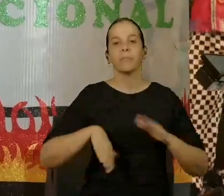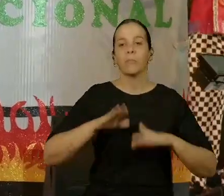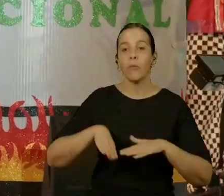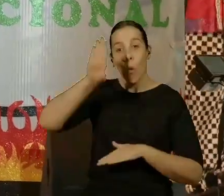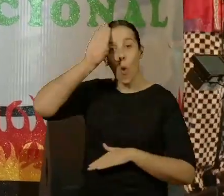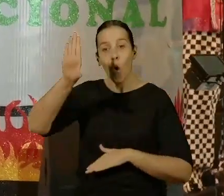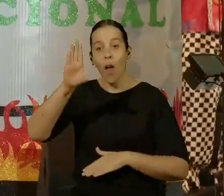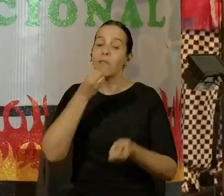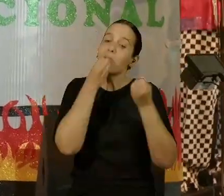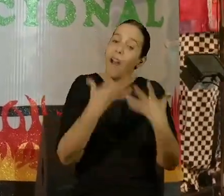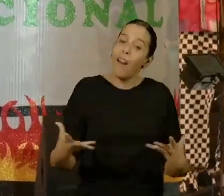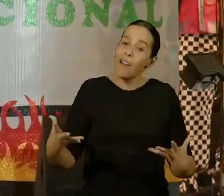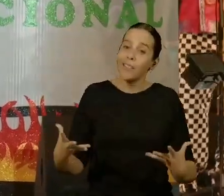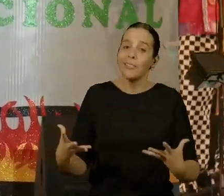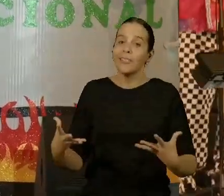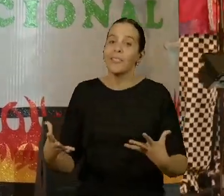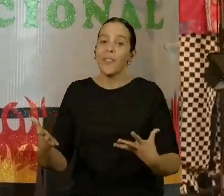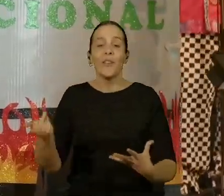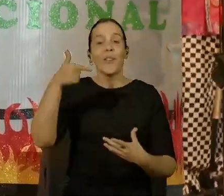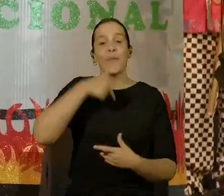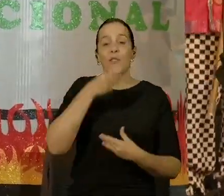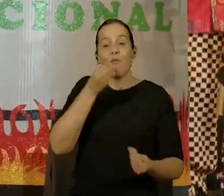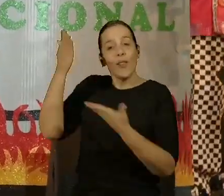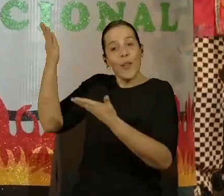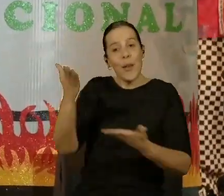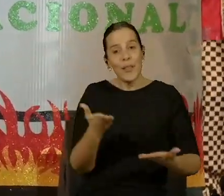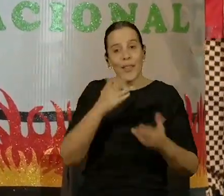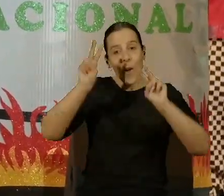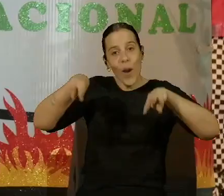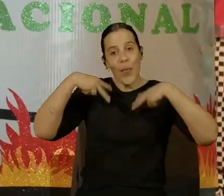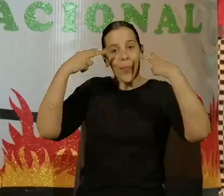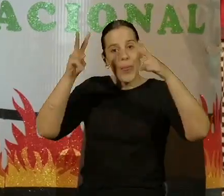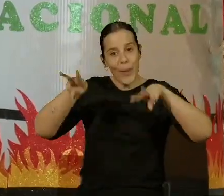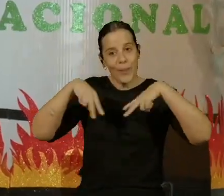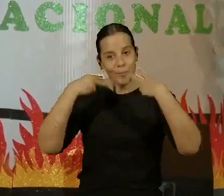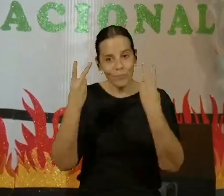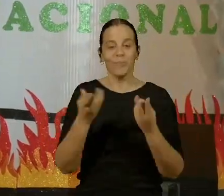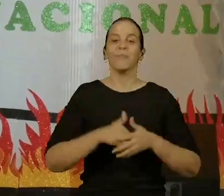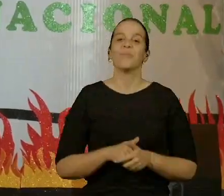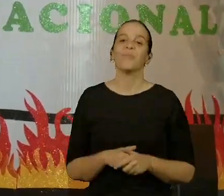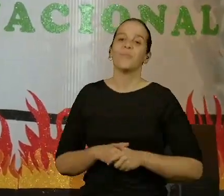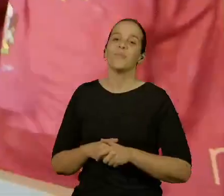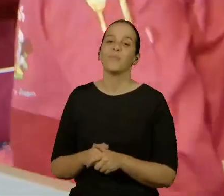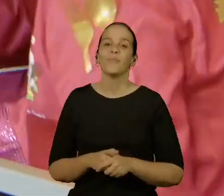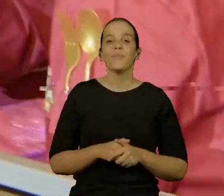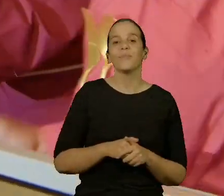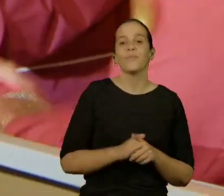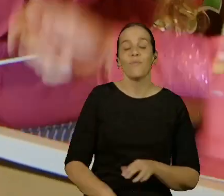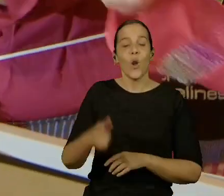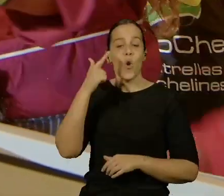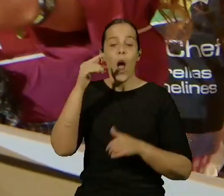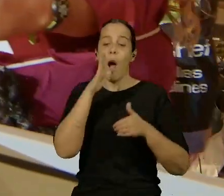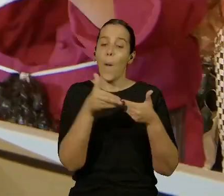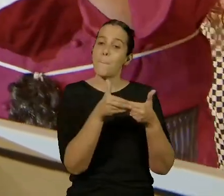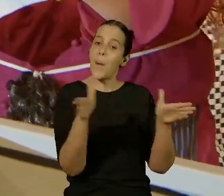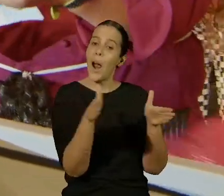Hola, buenas, ¿qué tal? Sean bienvenidos al restaurante, lo vamos a